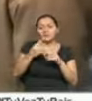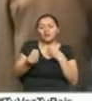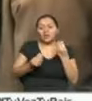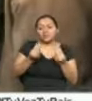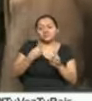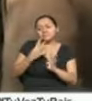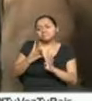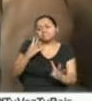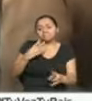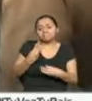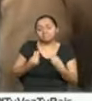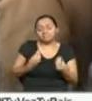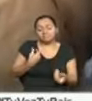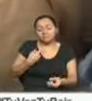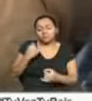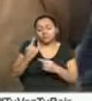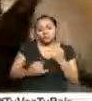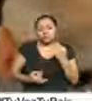Lo tomaremos y es la última vez.